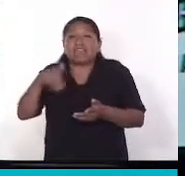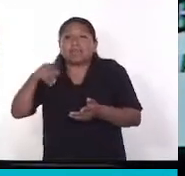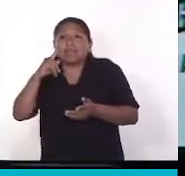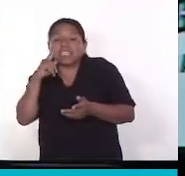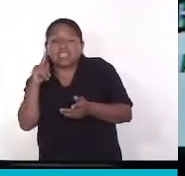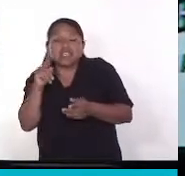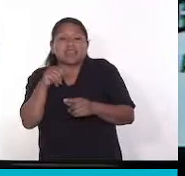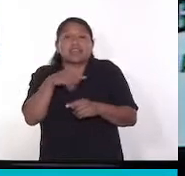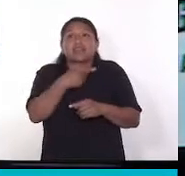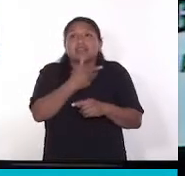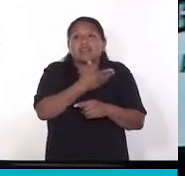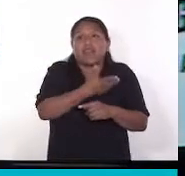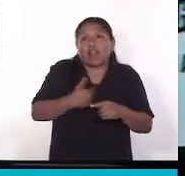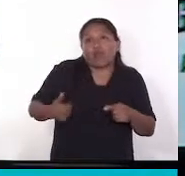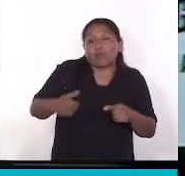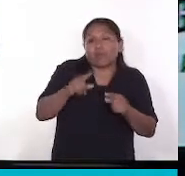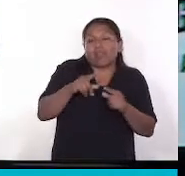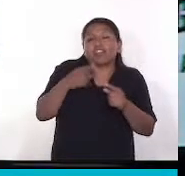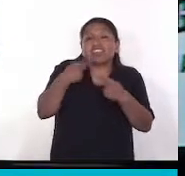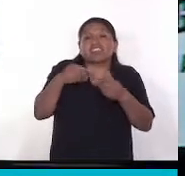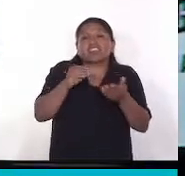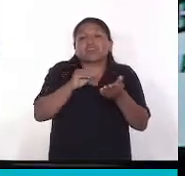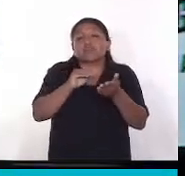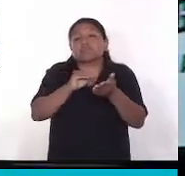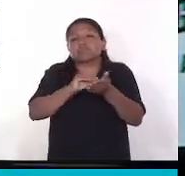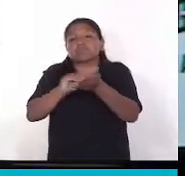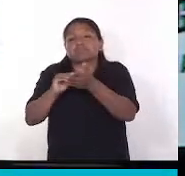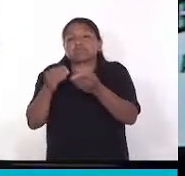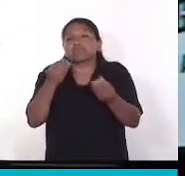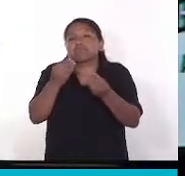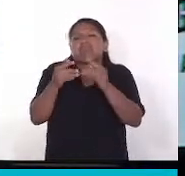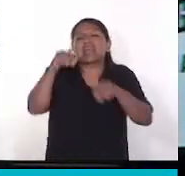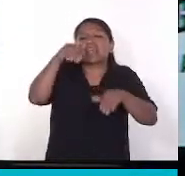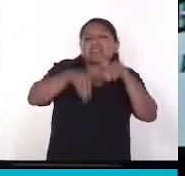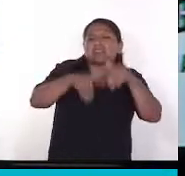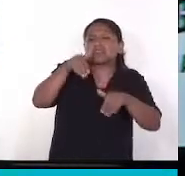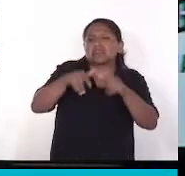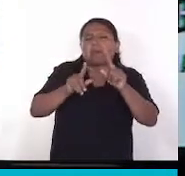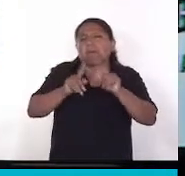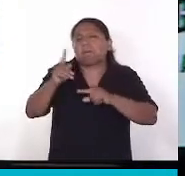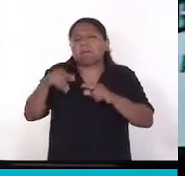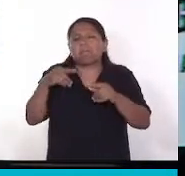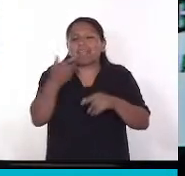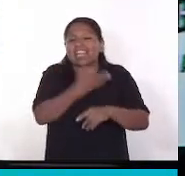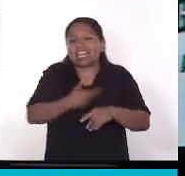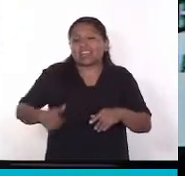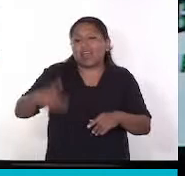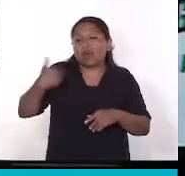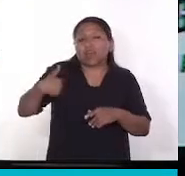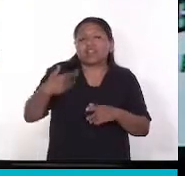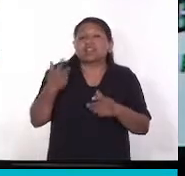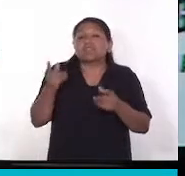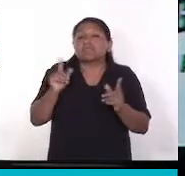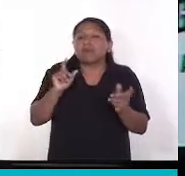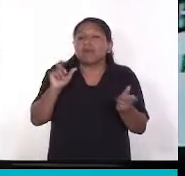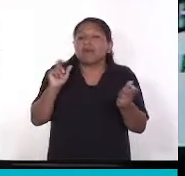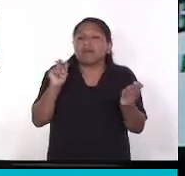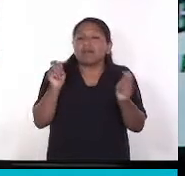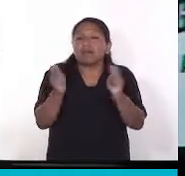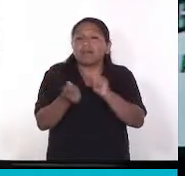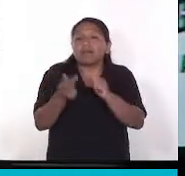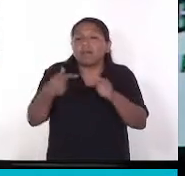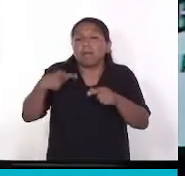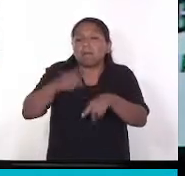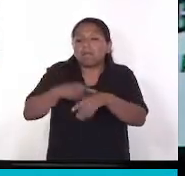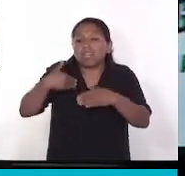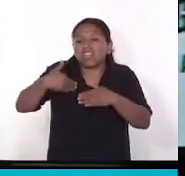y los distintos funcionarios que van pasando por elección, por designación en el Estado argentino, pero que van por todo un periodo, por